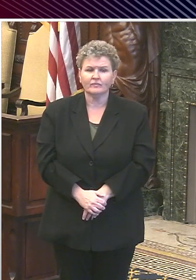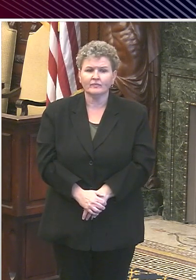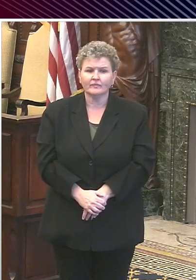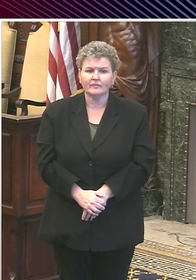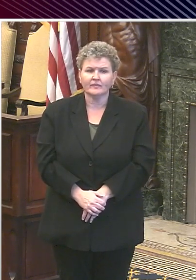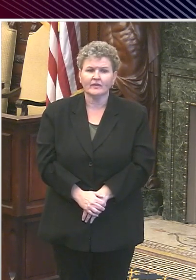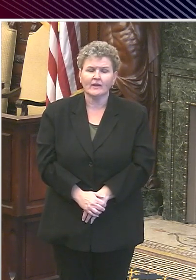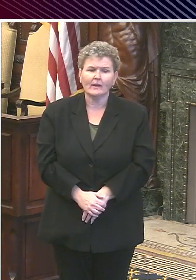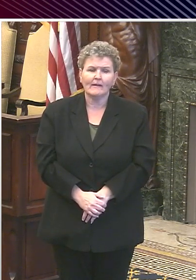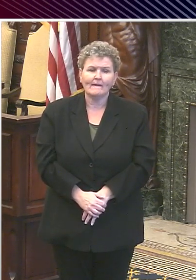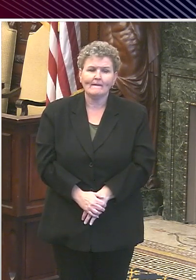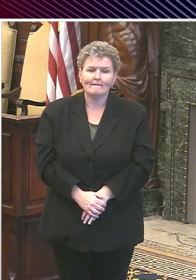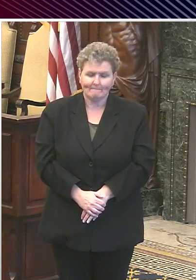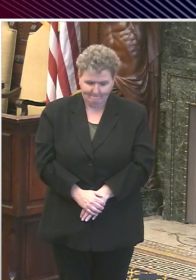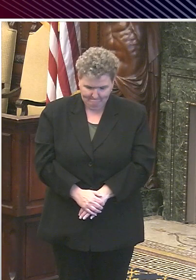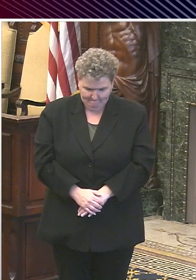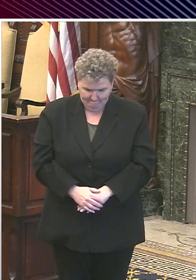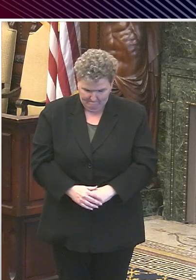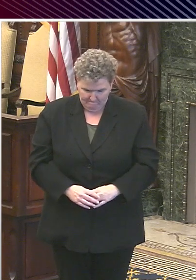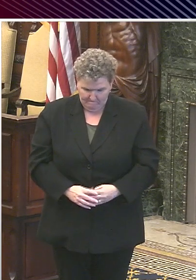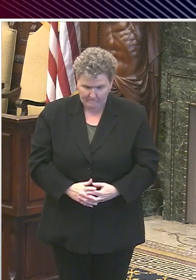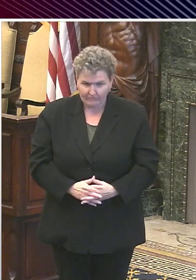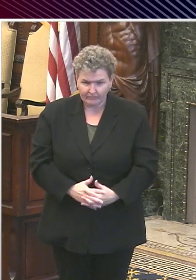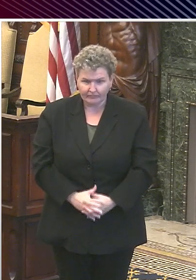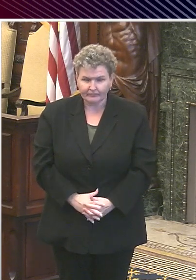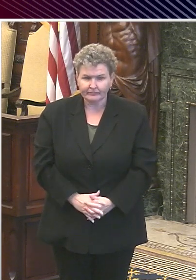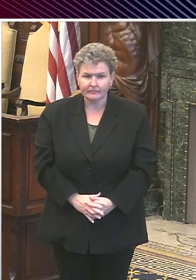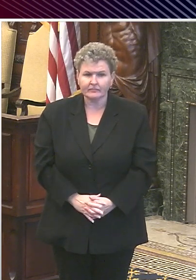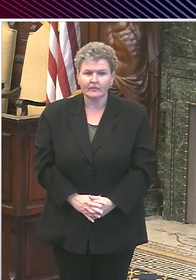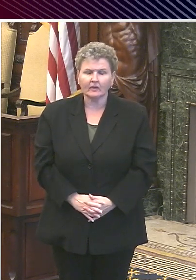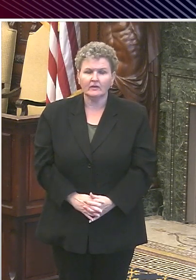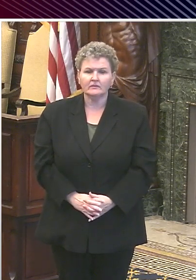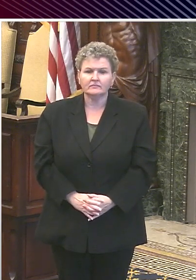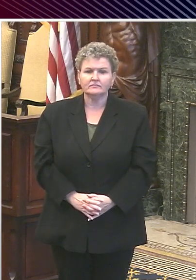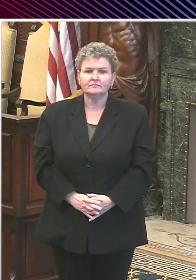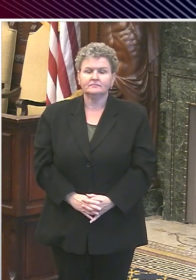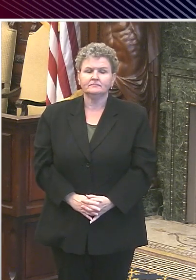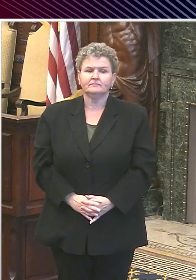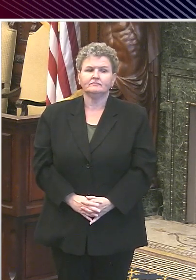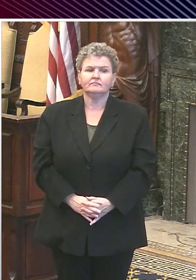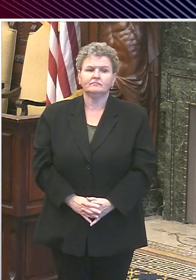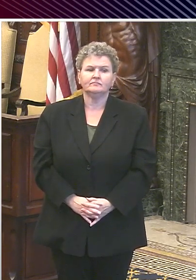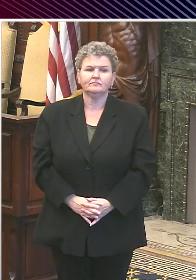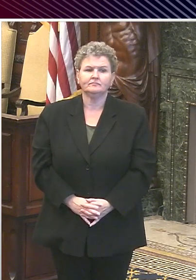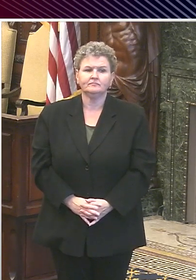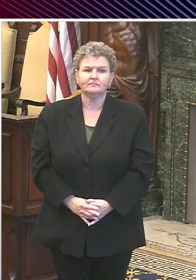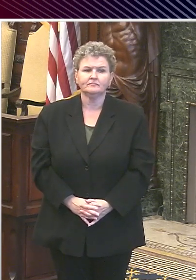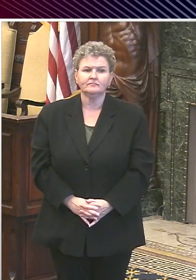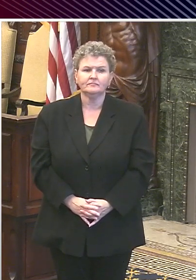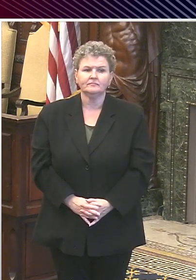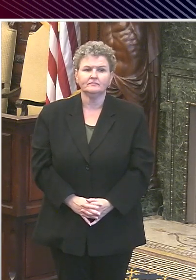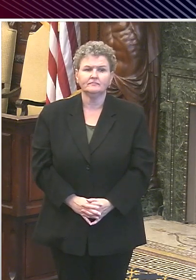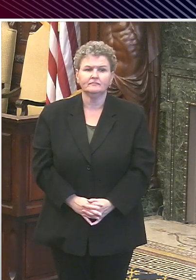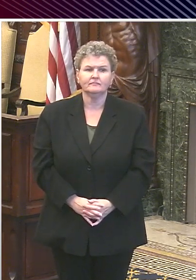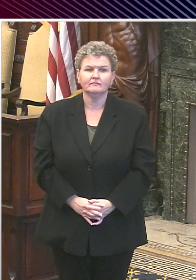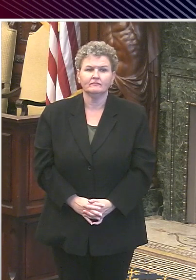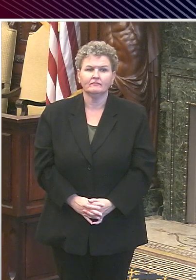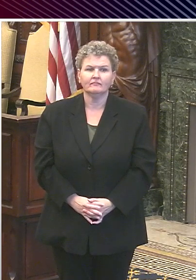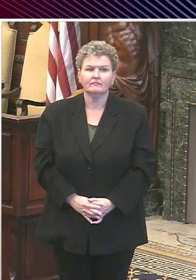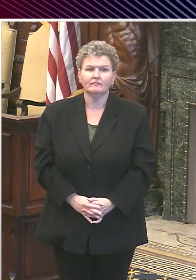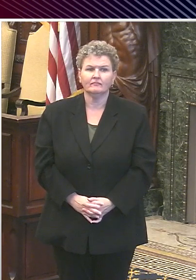semana anterior, este aumento no es significativo, por lo tanto, continúan abriendo los restaurantes. That being said,